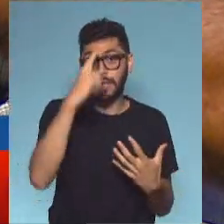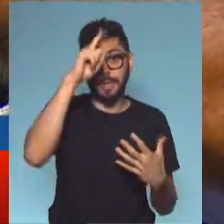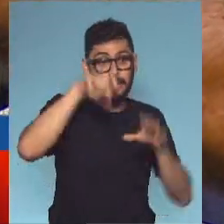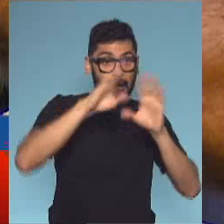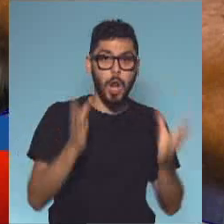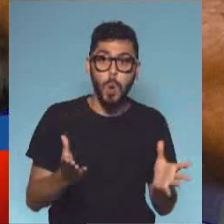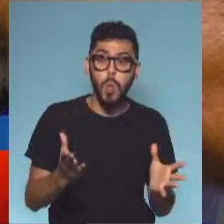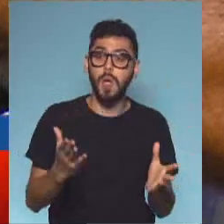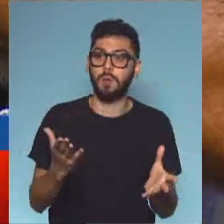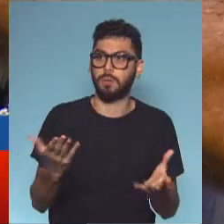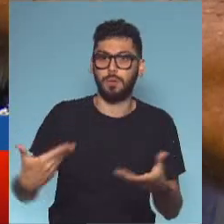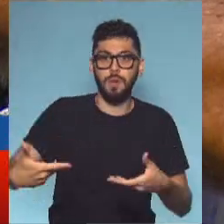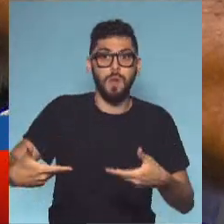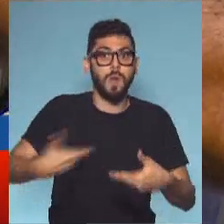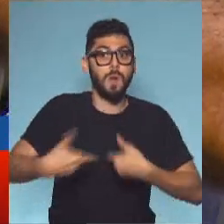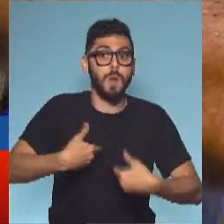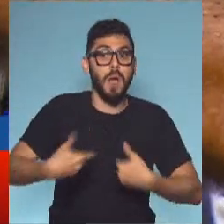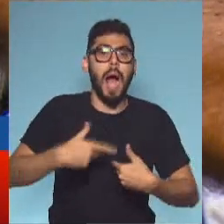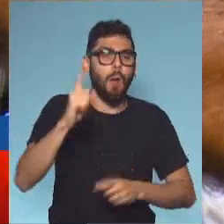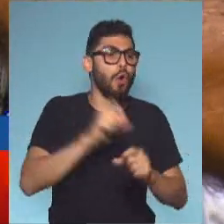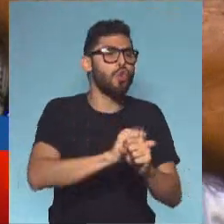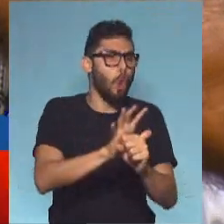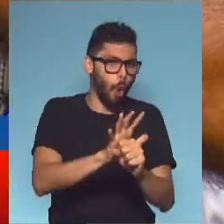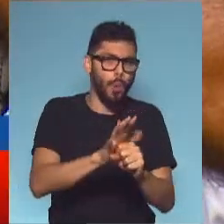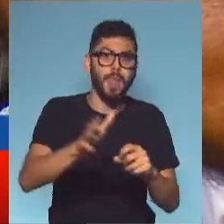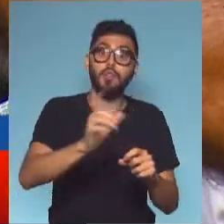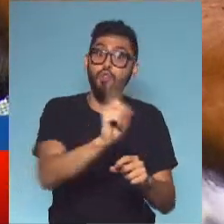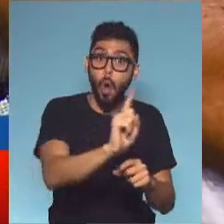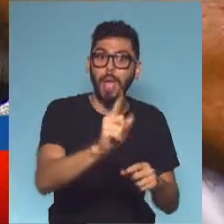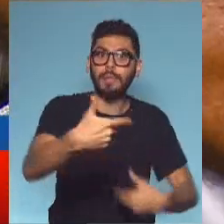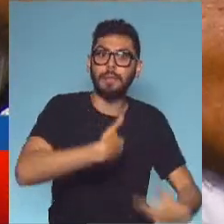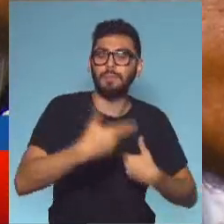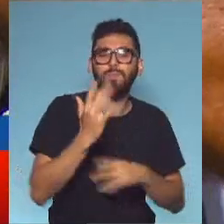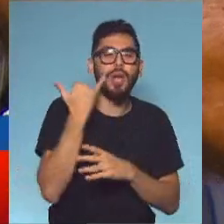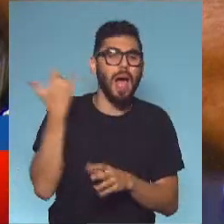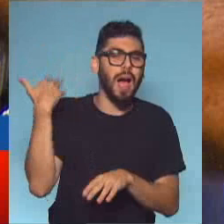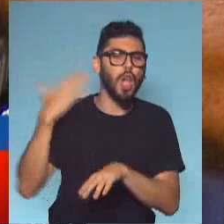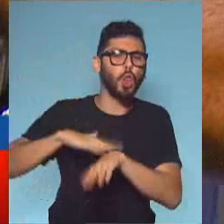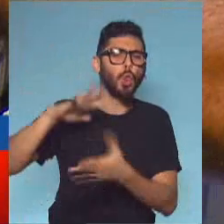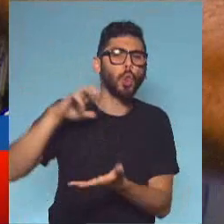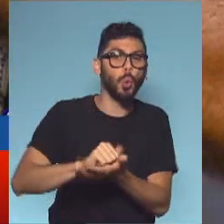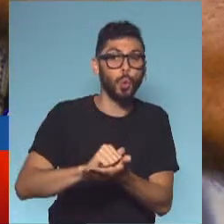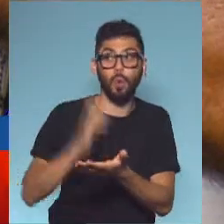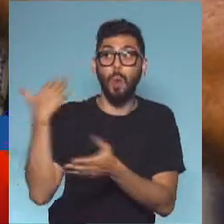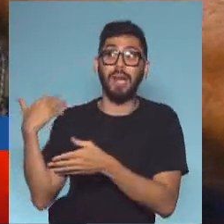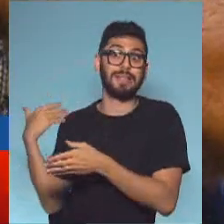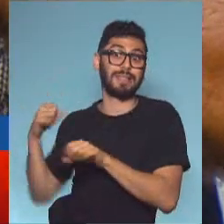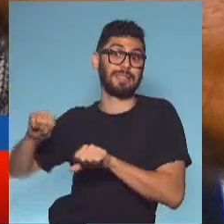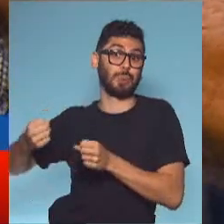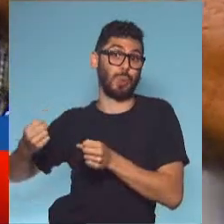dando respuesta a patología no COVID, a patología programada que se había retrasado su atención en